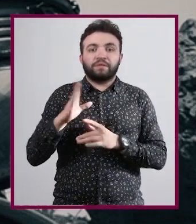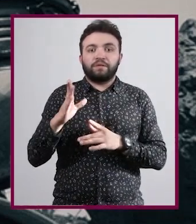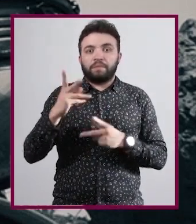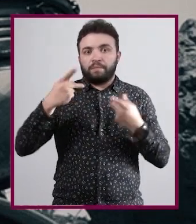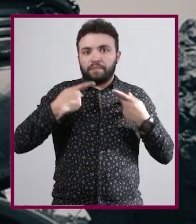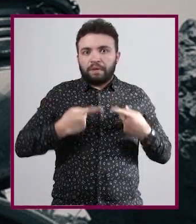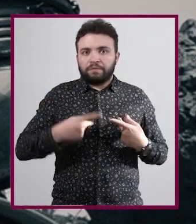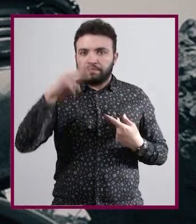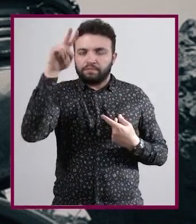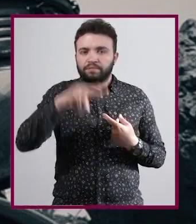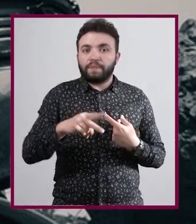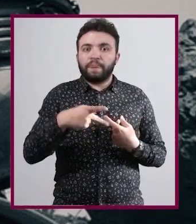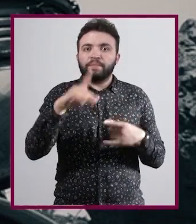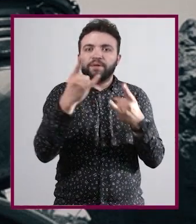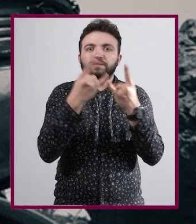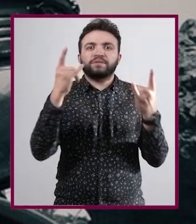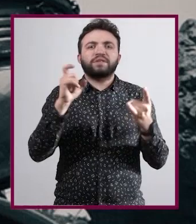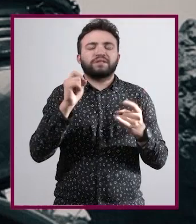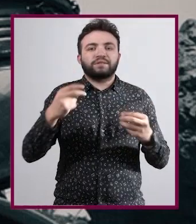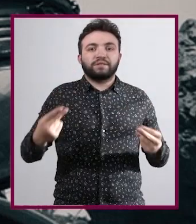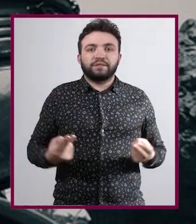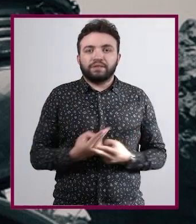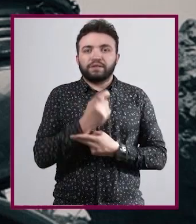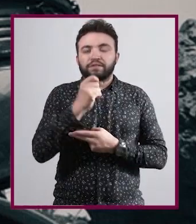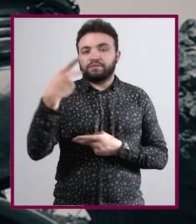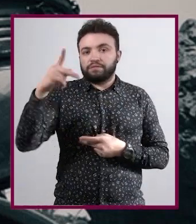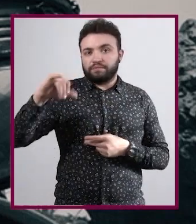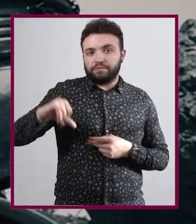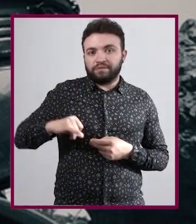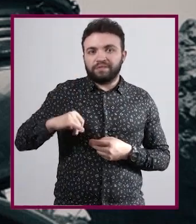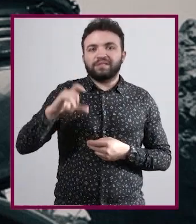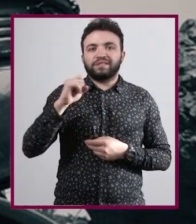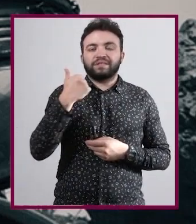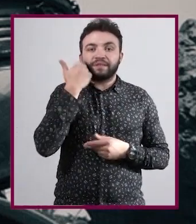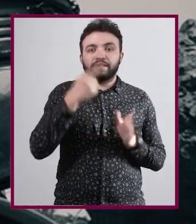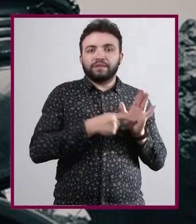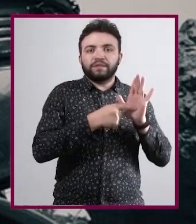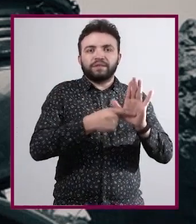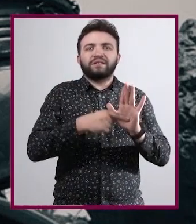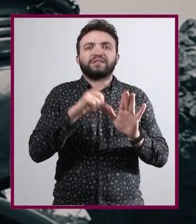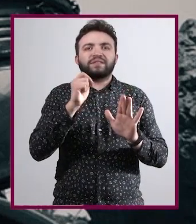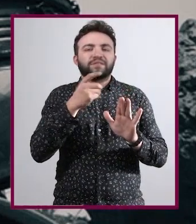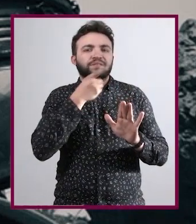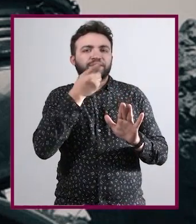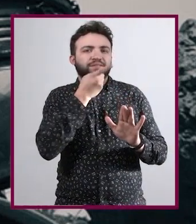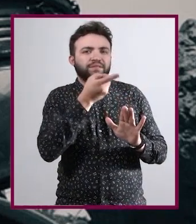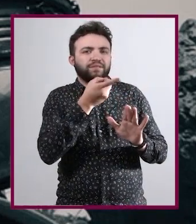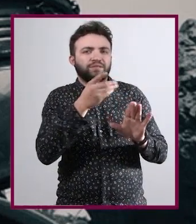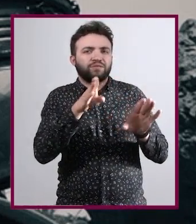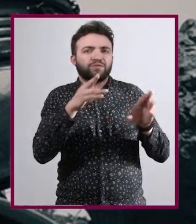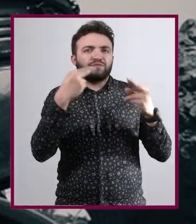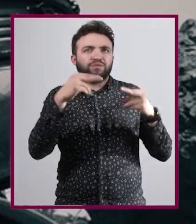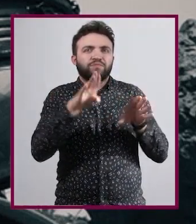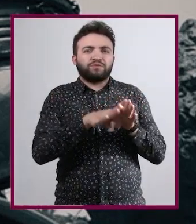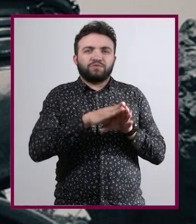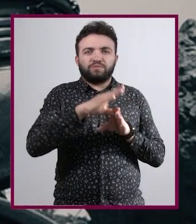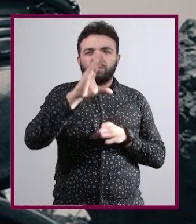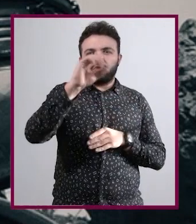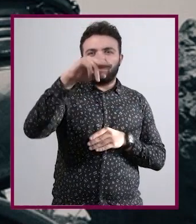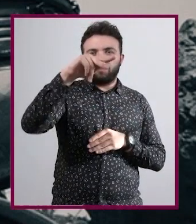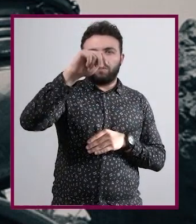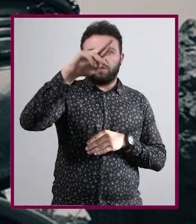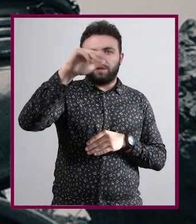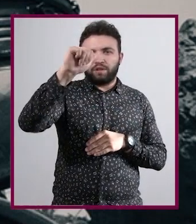reales, pero sobre todo son historias que nacen de su interés en representar algo que ella ha llamado contramundos. Sus narraciones dan cabida a